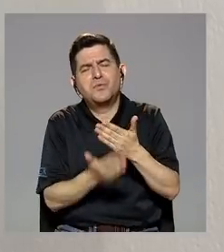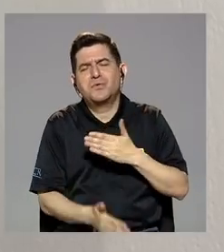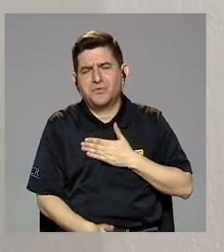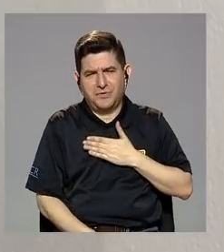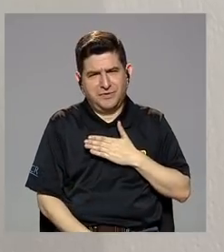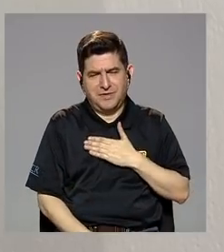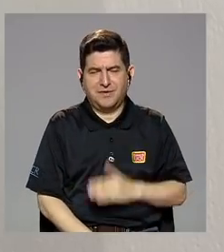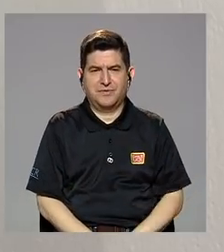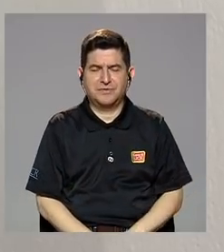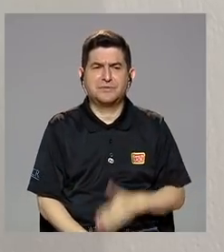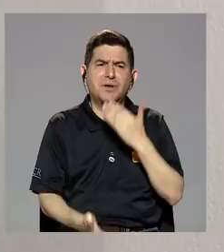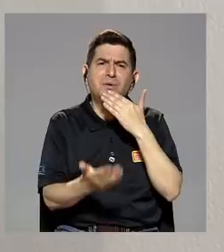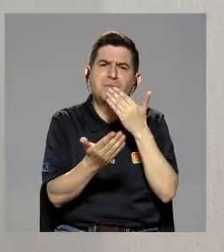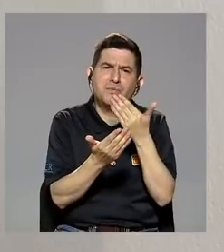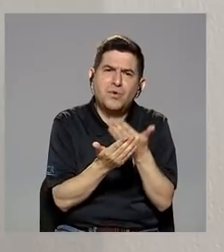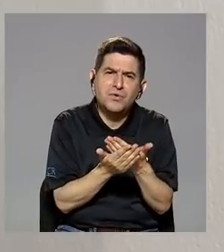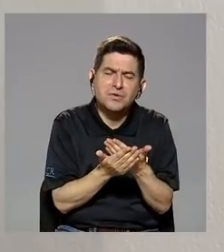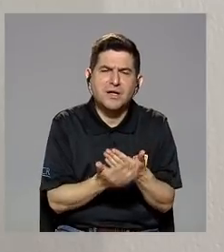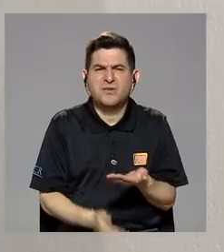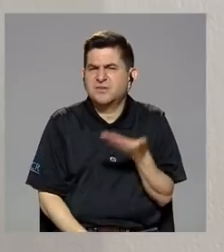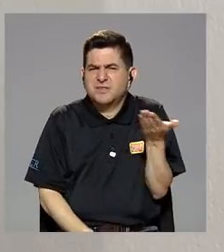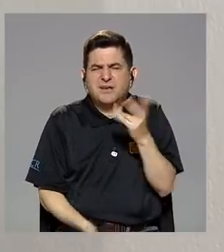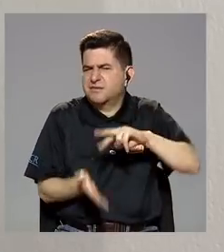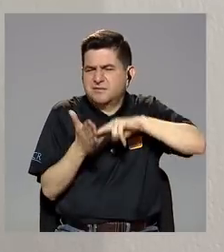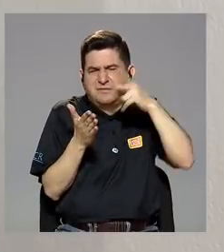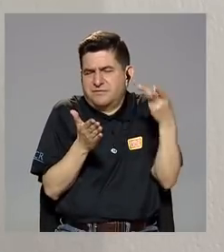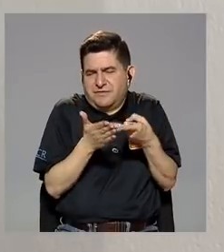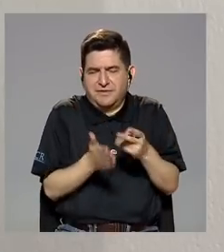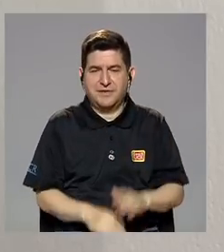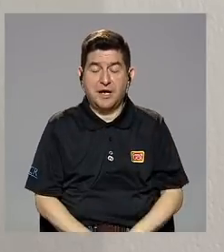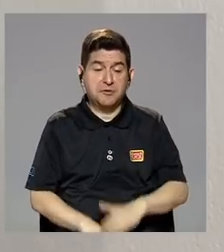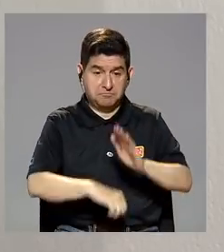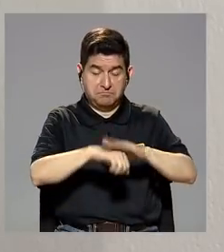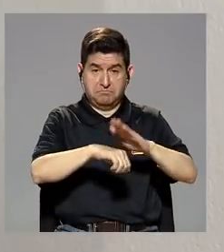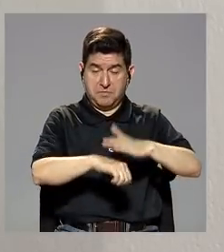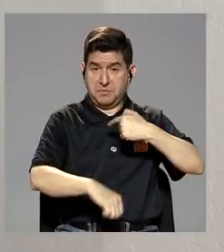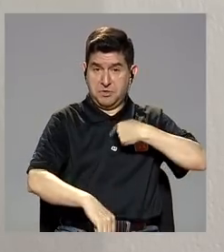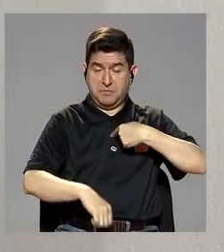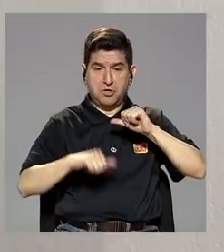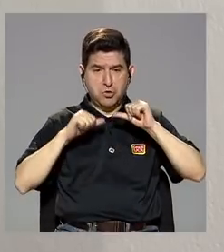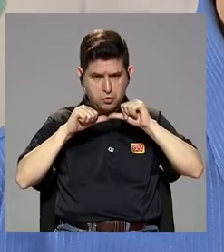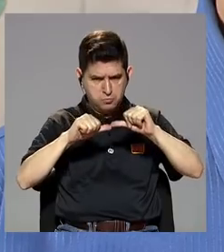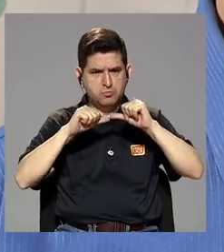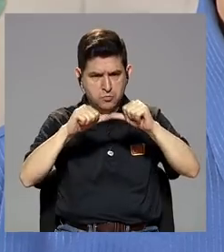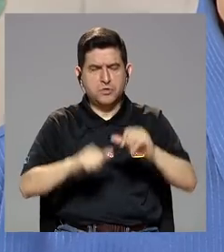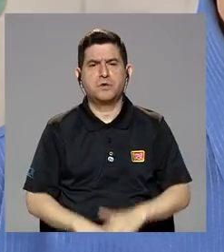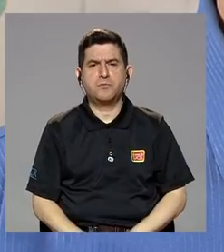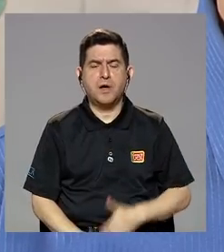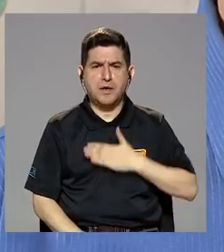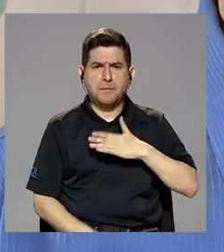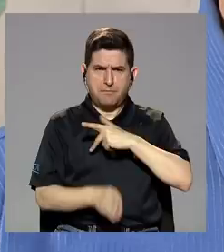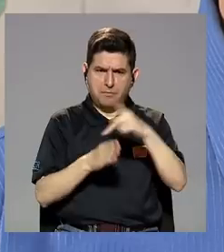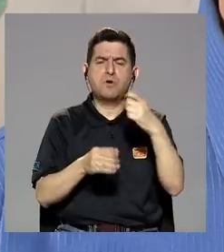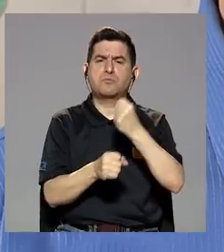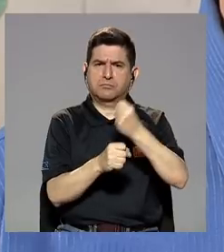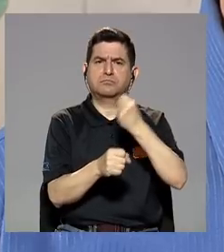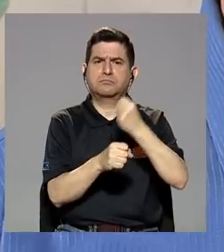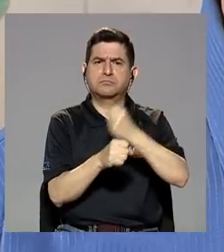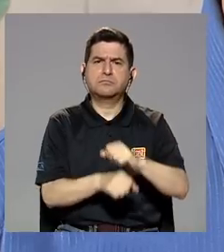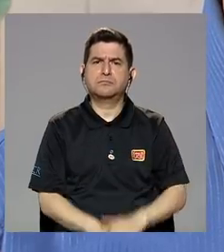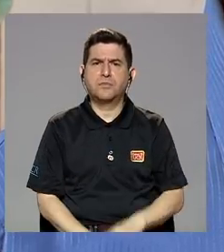conmigo generosa en el sentido que bueno me ha permitido salir adelante ejercer mi profesión